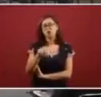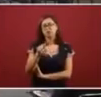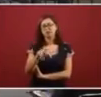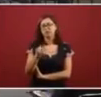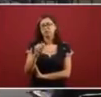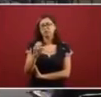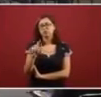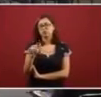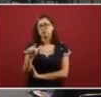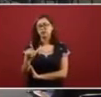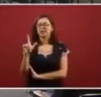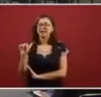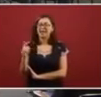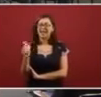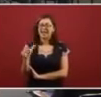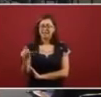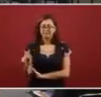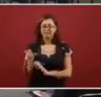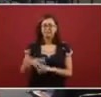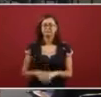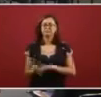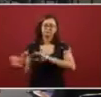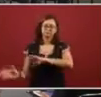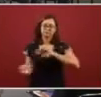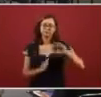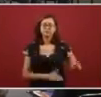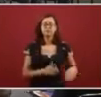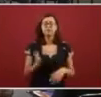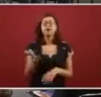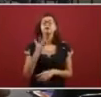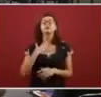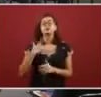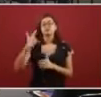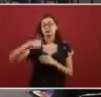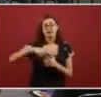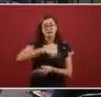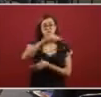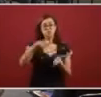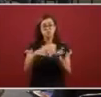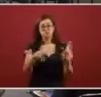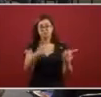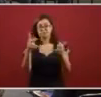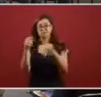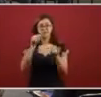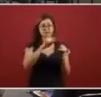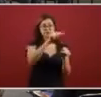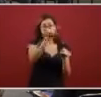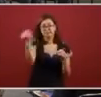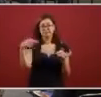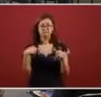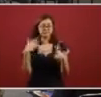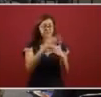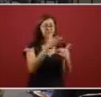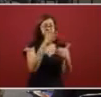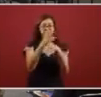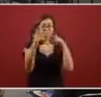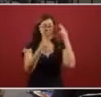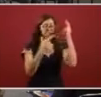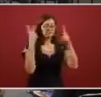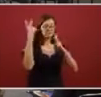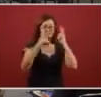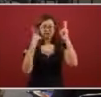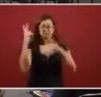el tema de verificación de gasolineras, en esta semana recibimos